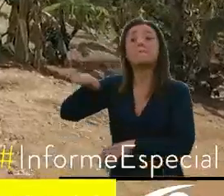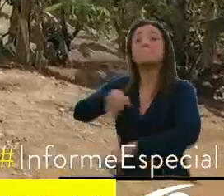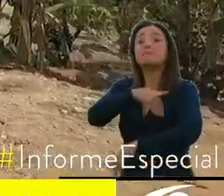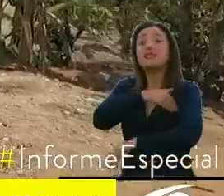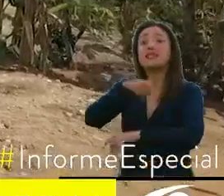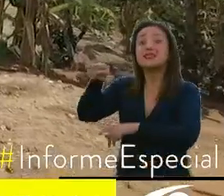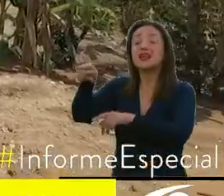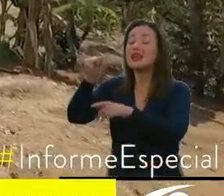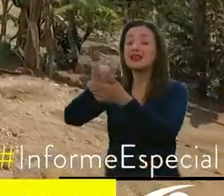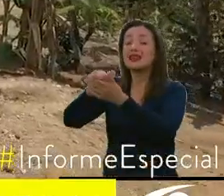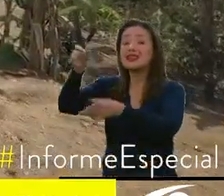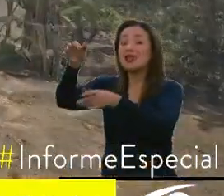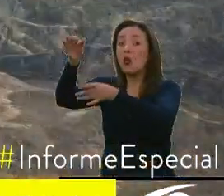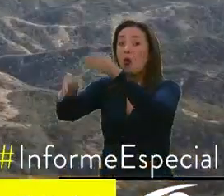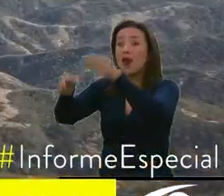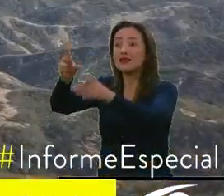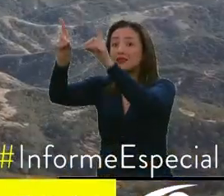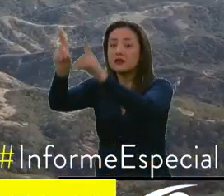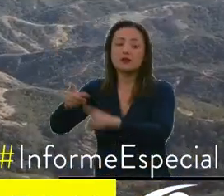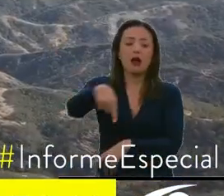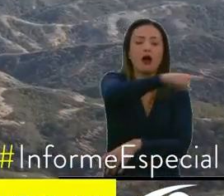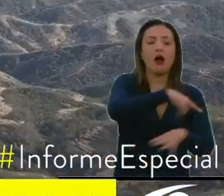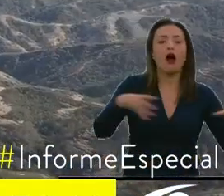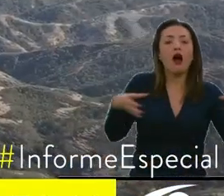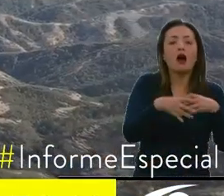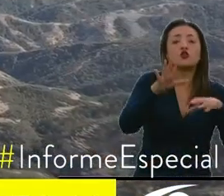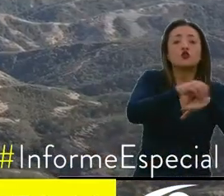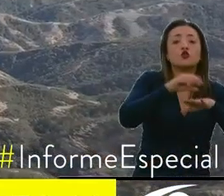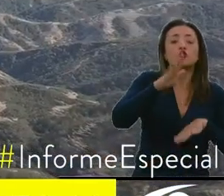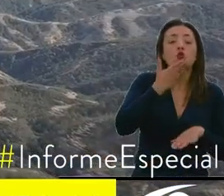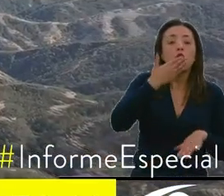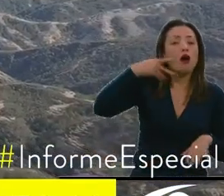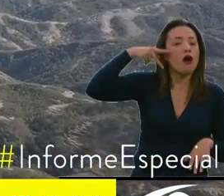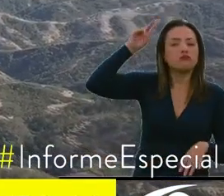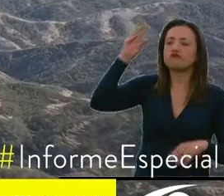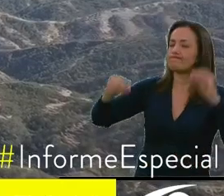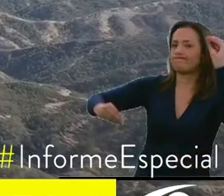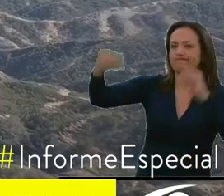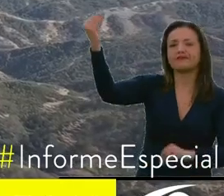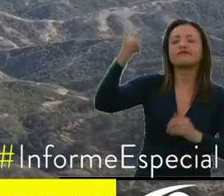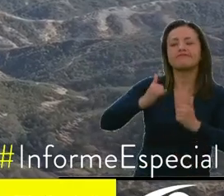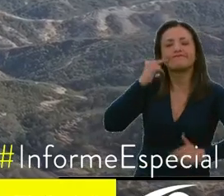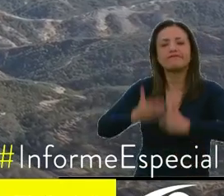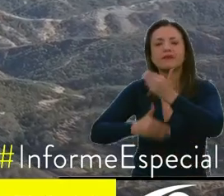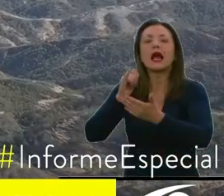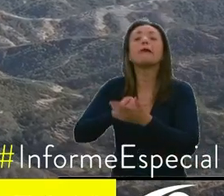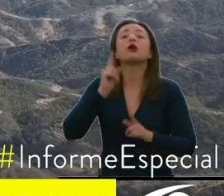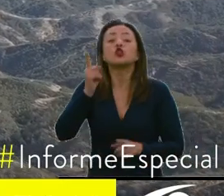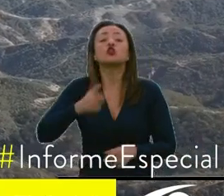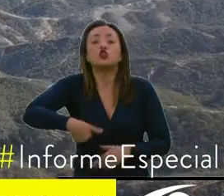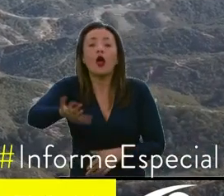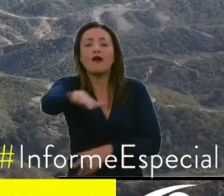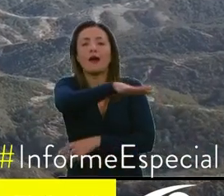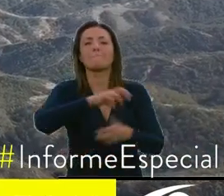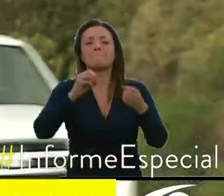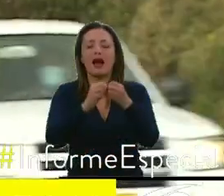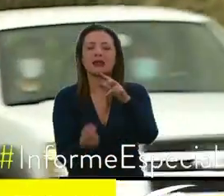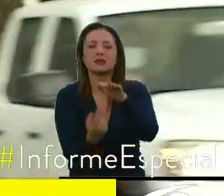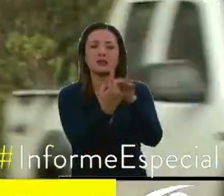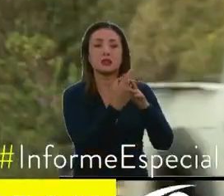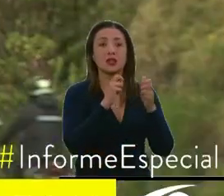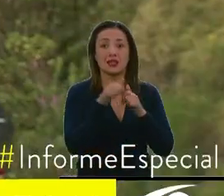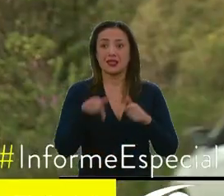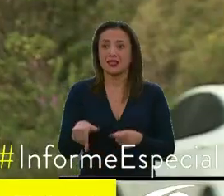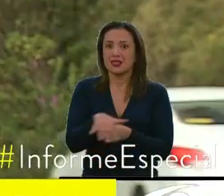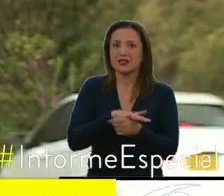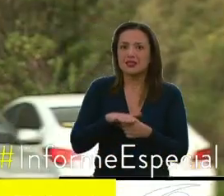por las organizaciones indígenas. Entre tanto, en la zona surgen nuevos problemas. La situación de seguridad y orden